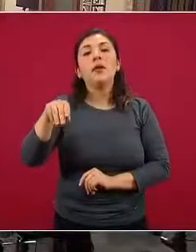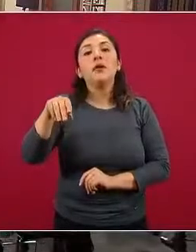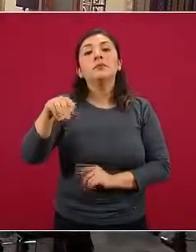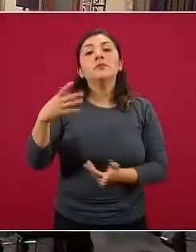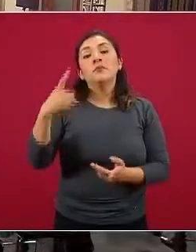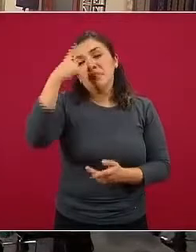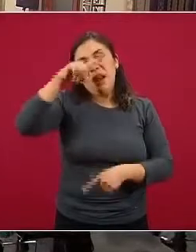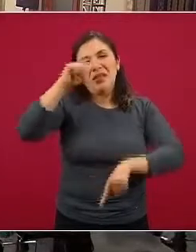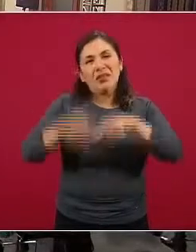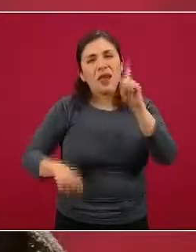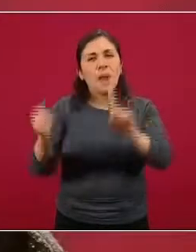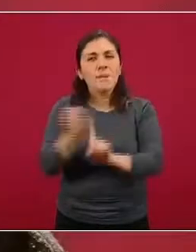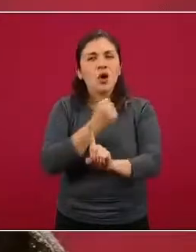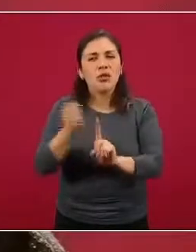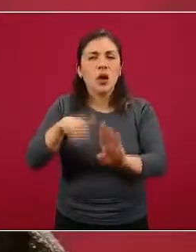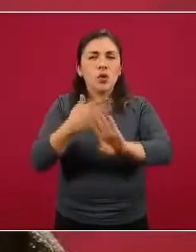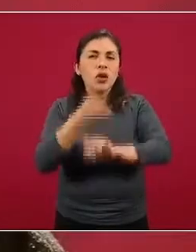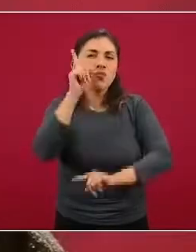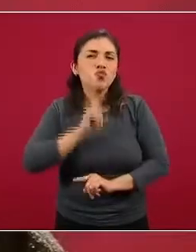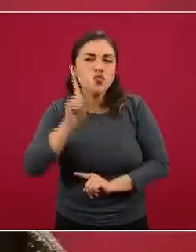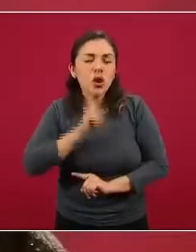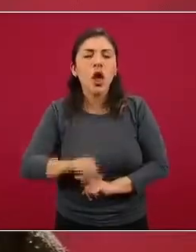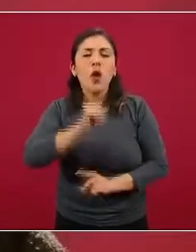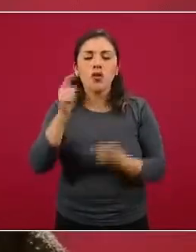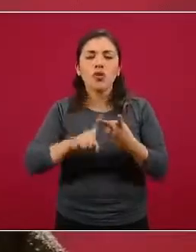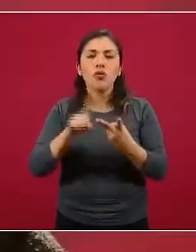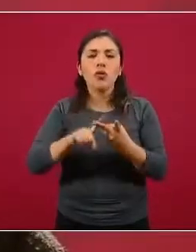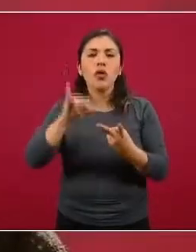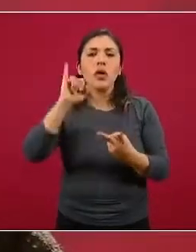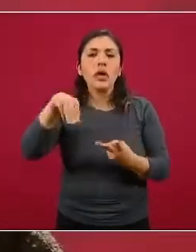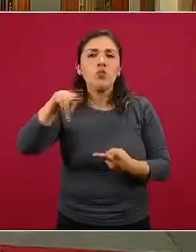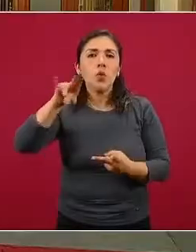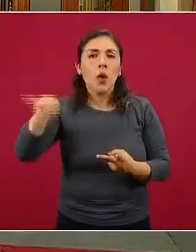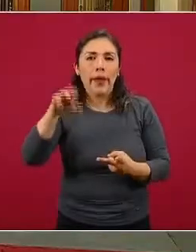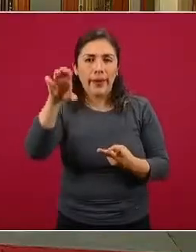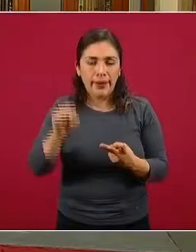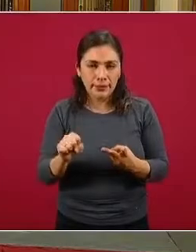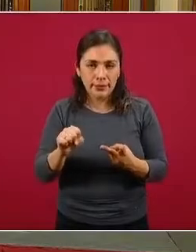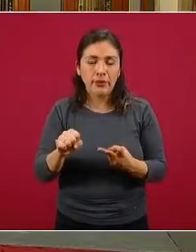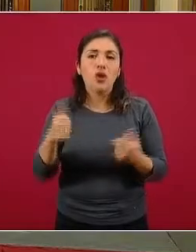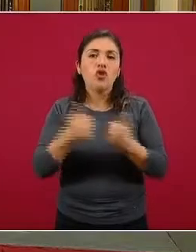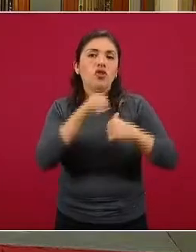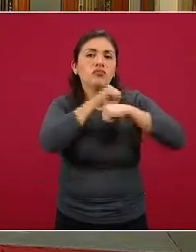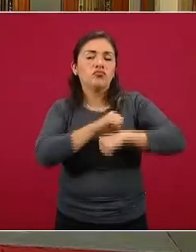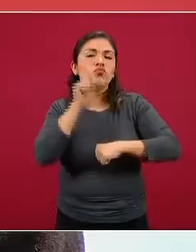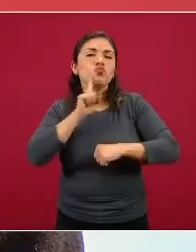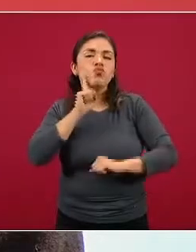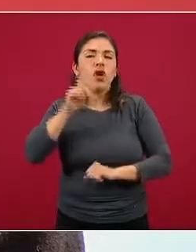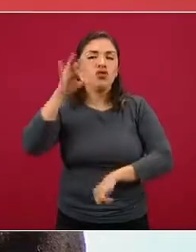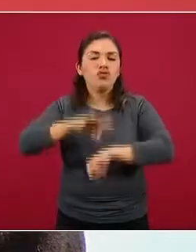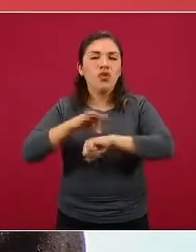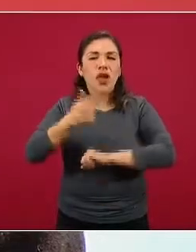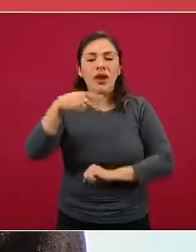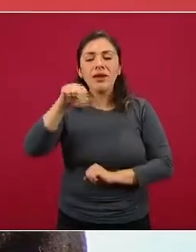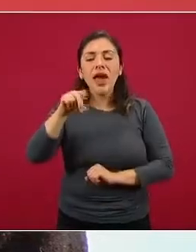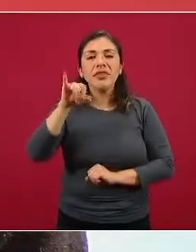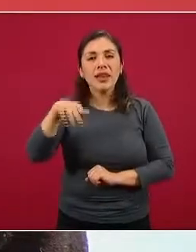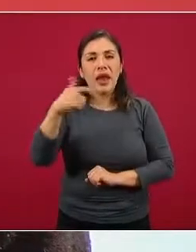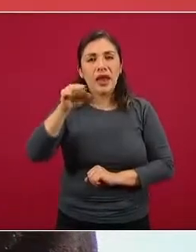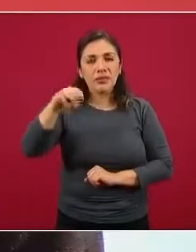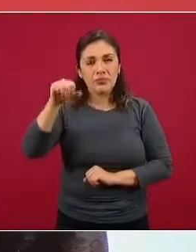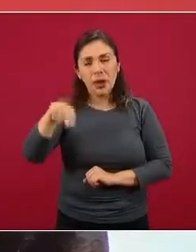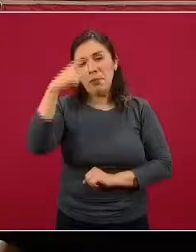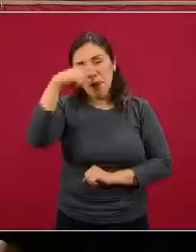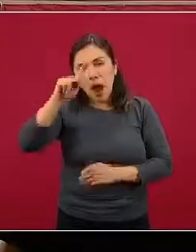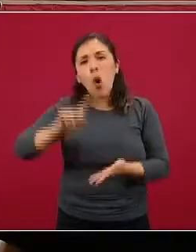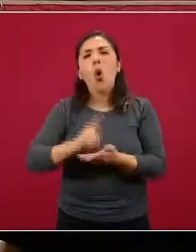Erradicar la Violencia en Mujeres, y el Instituto Nacional de las Mujeres, que preside la doctora Nadine Gassman, para